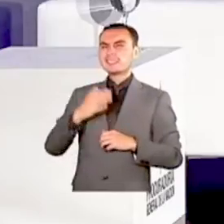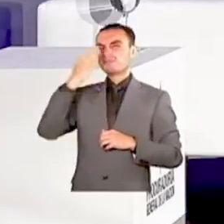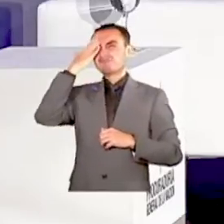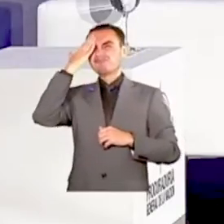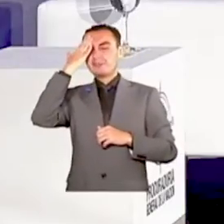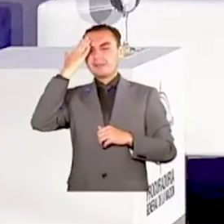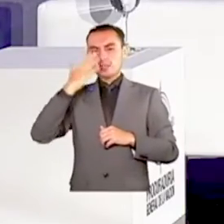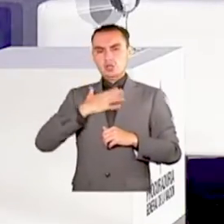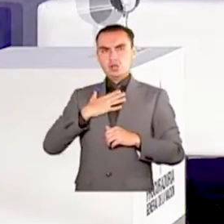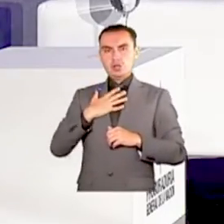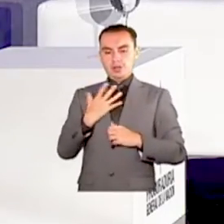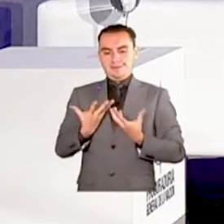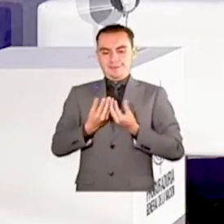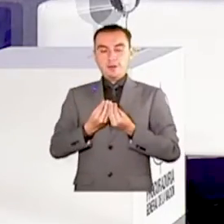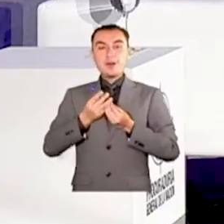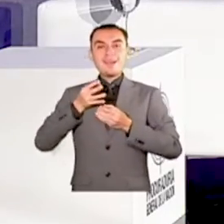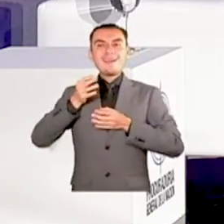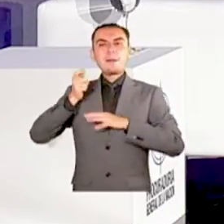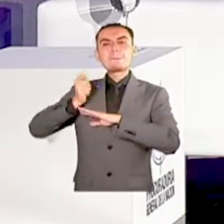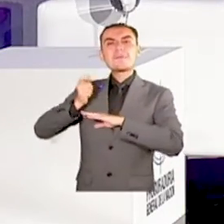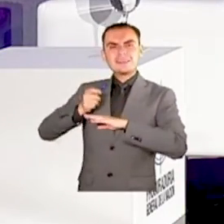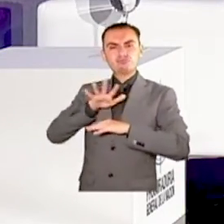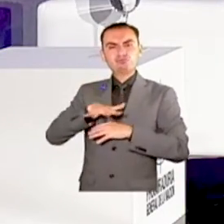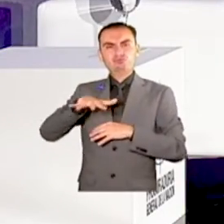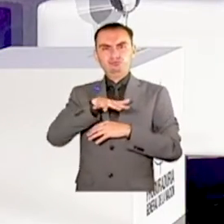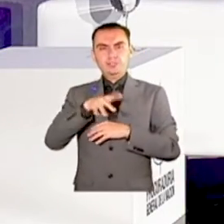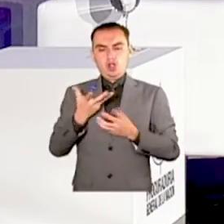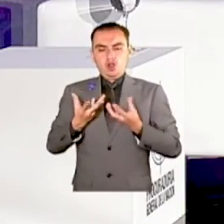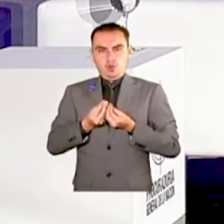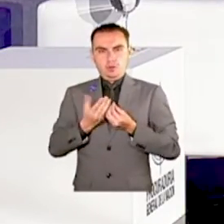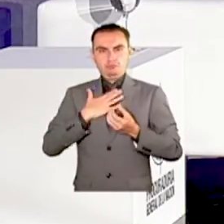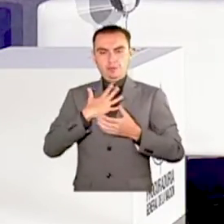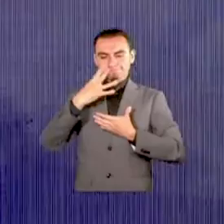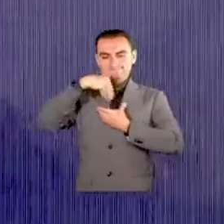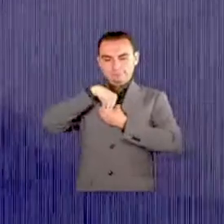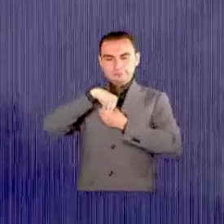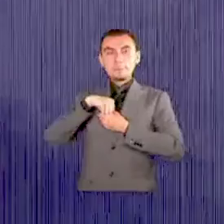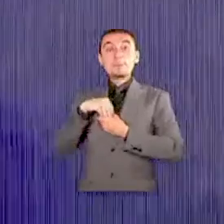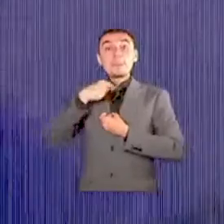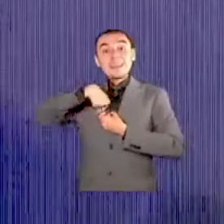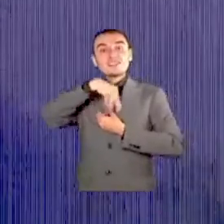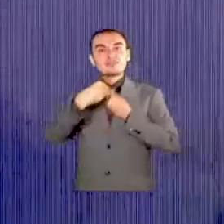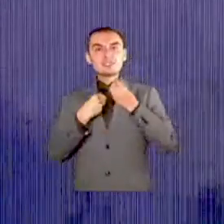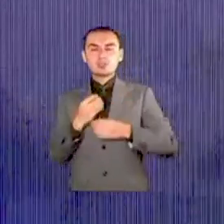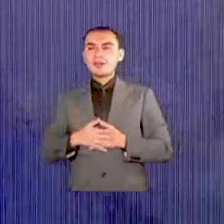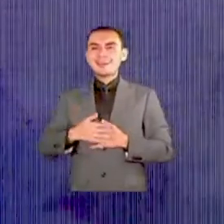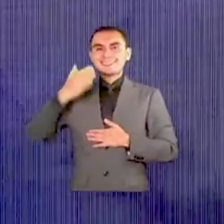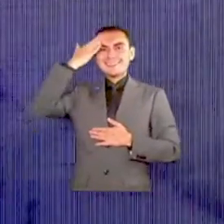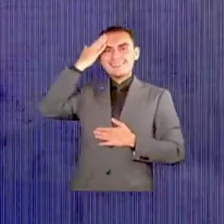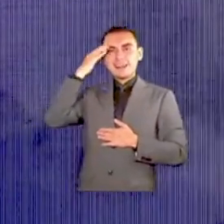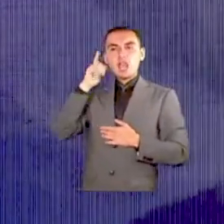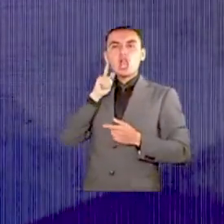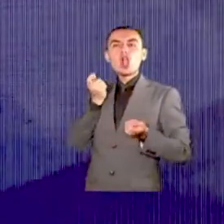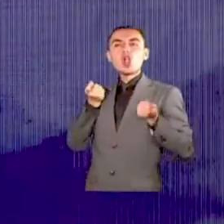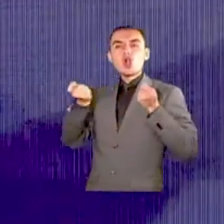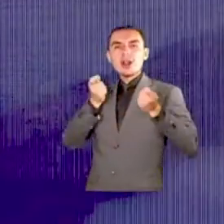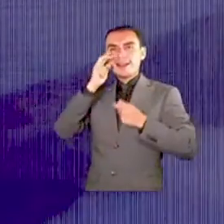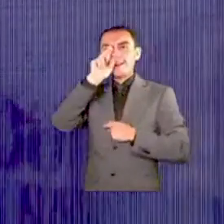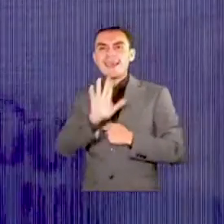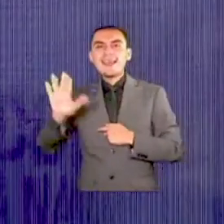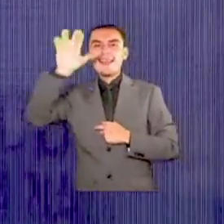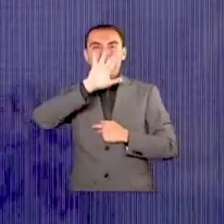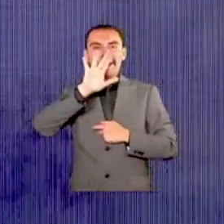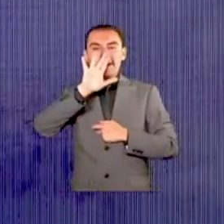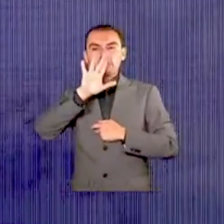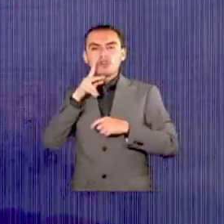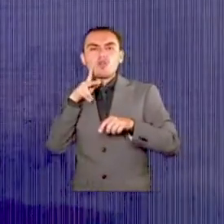la delegada penal, estableciéramos lo que se llama la Coordinación Nacional de Intervención